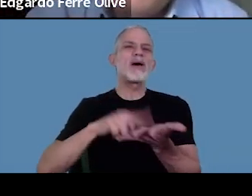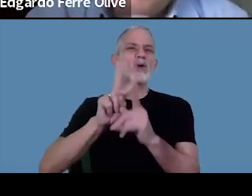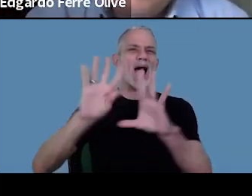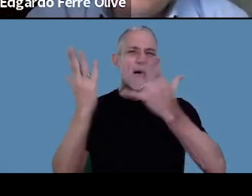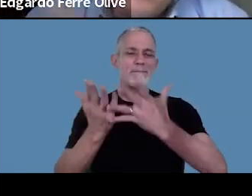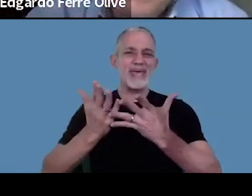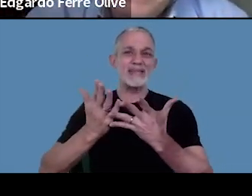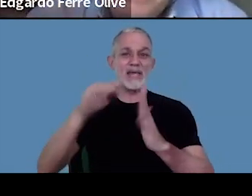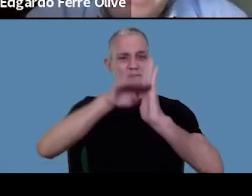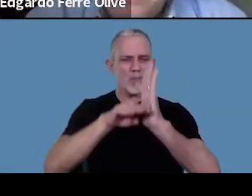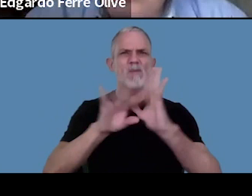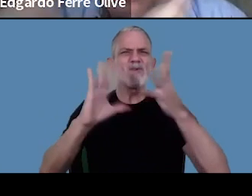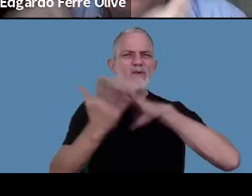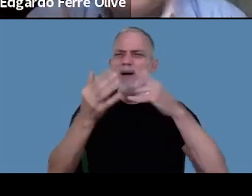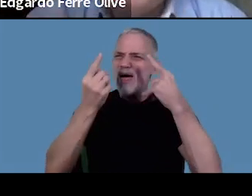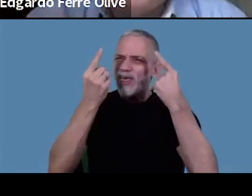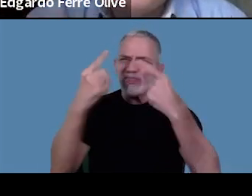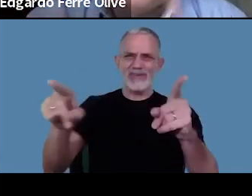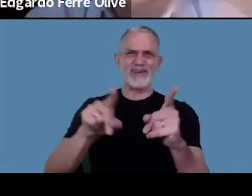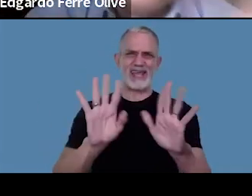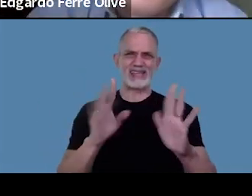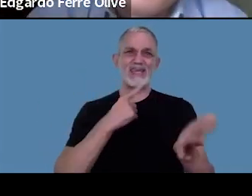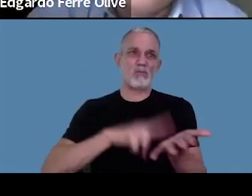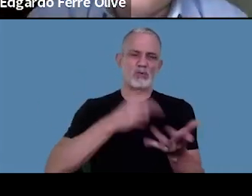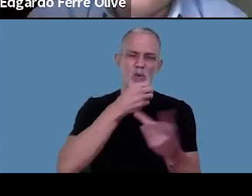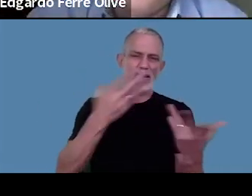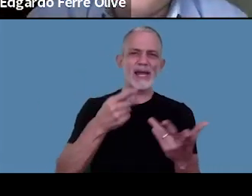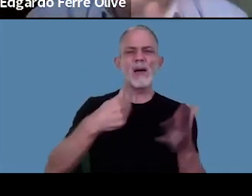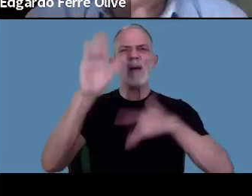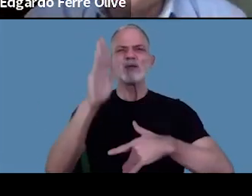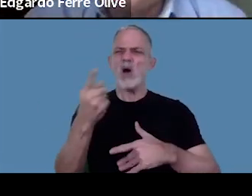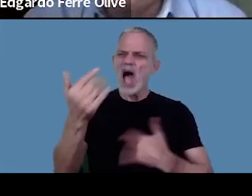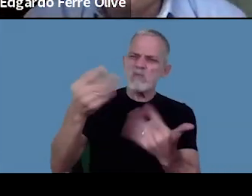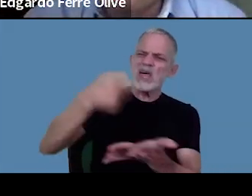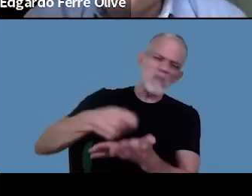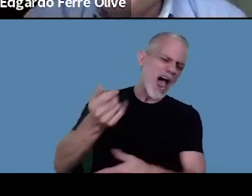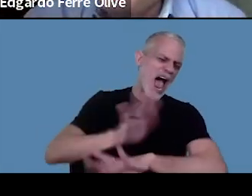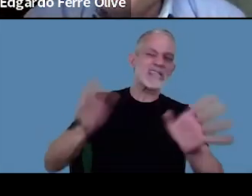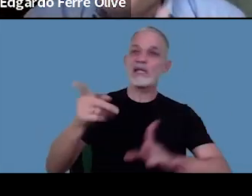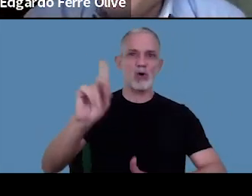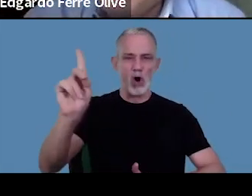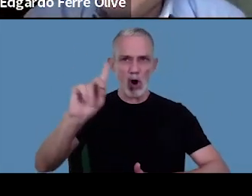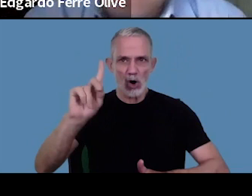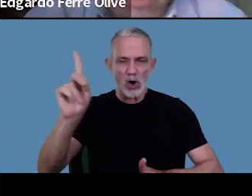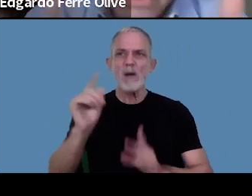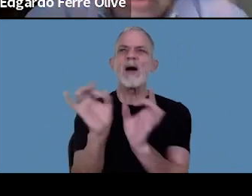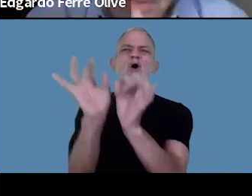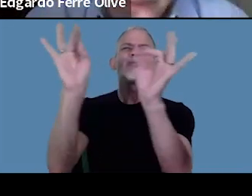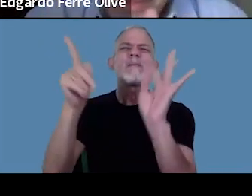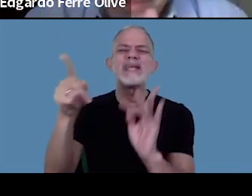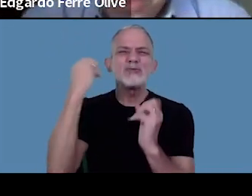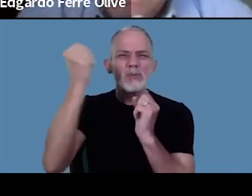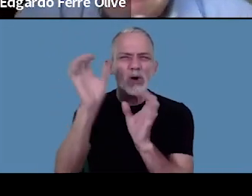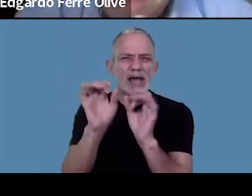aplica un criterio totalmente distinto, sino que lo que debe prevalecer no es la capacidad contributiva, sino la capacidad contaminante. Los